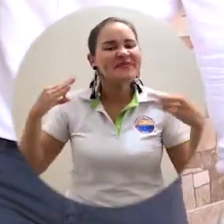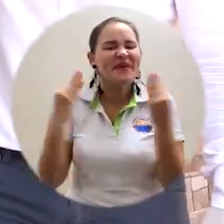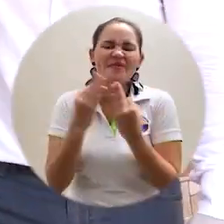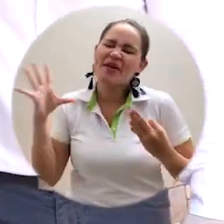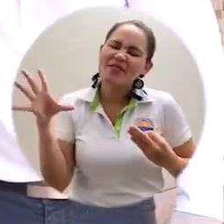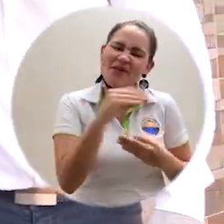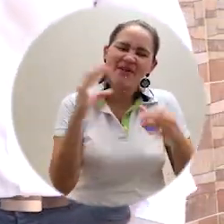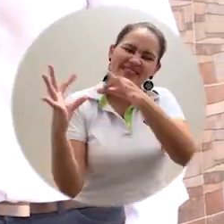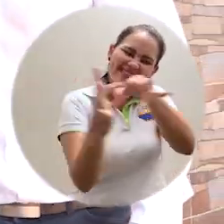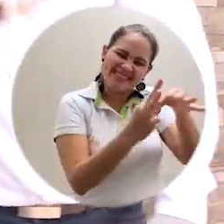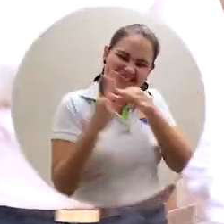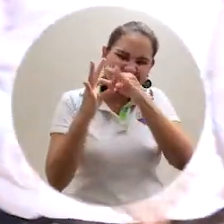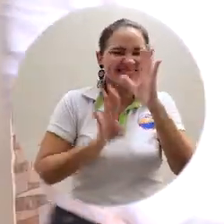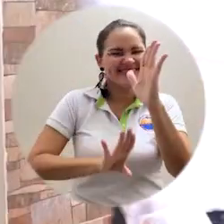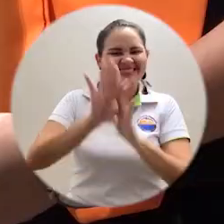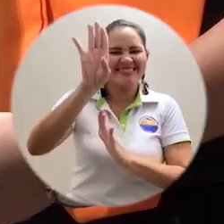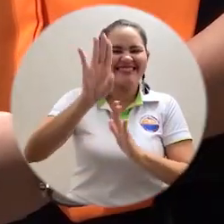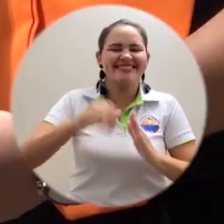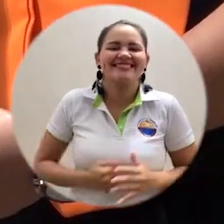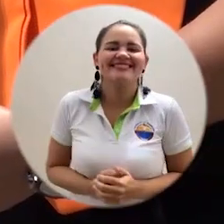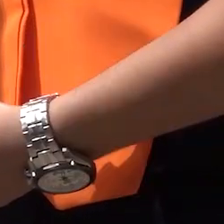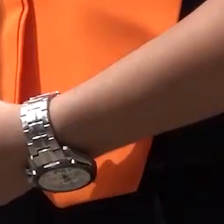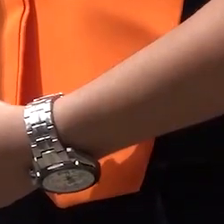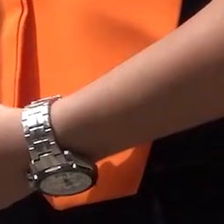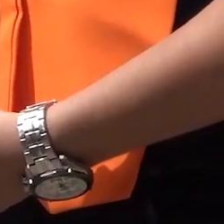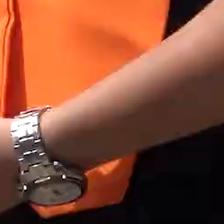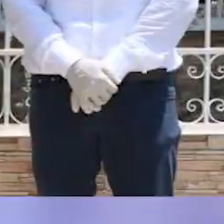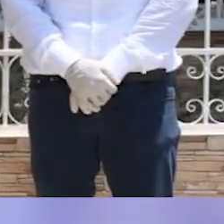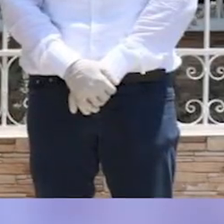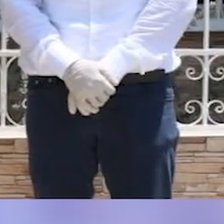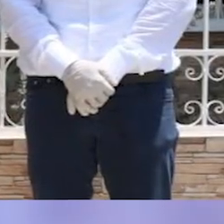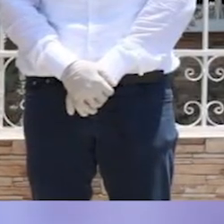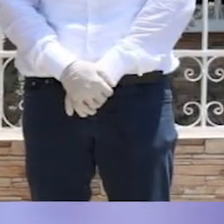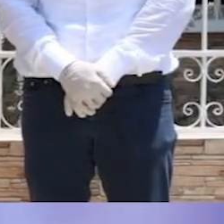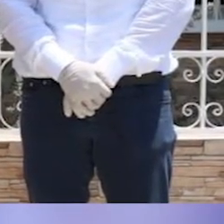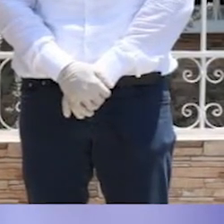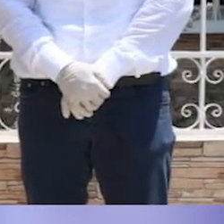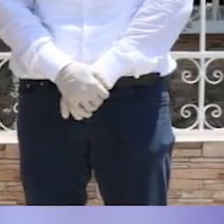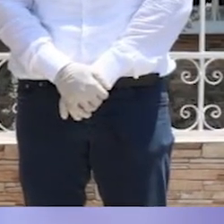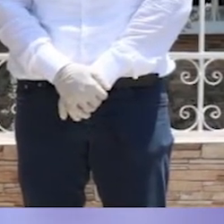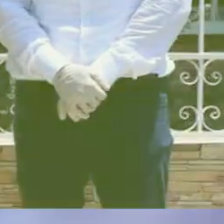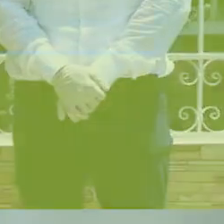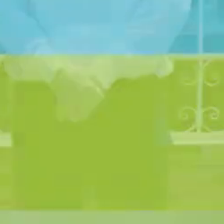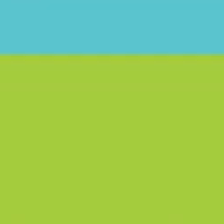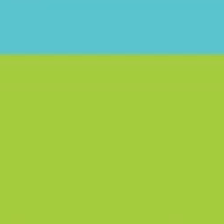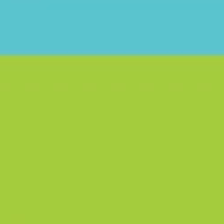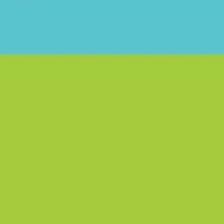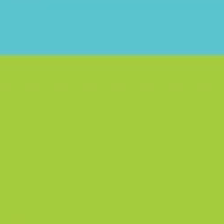Demostrando que a pesar de la adversidad, la familia Unimagdalena permanece unida y avanzando.